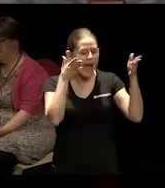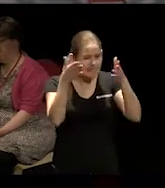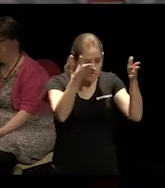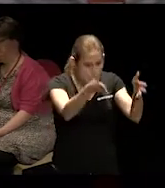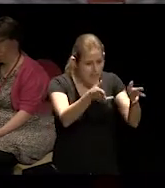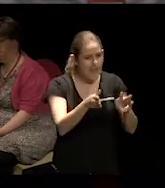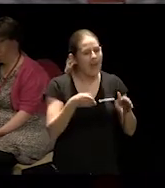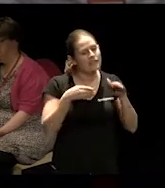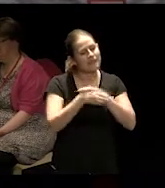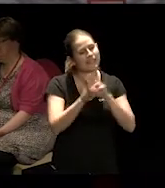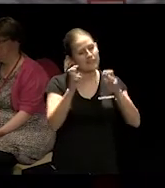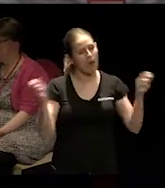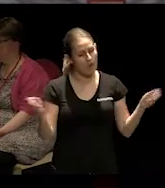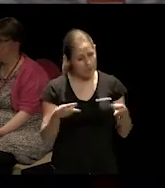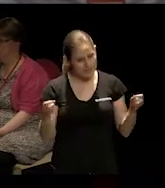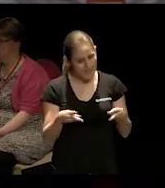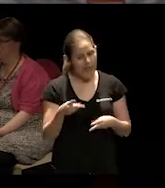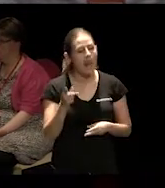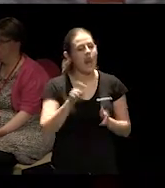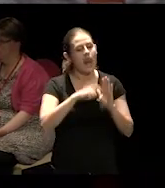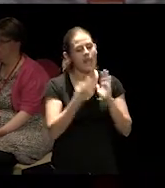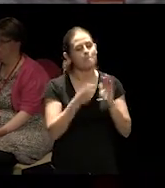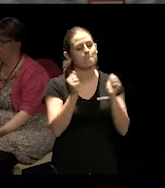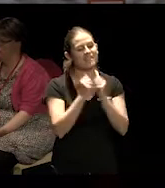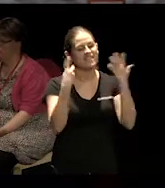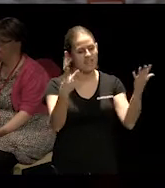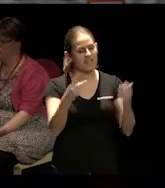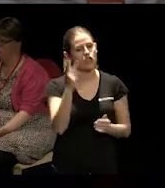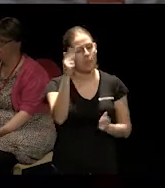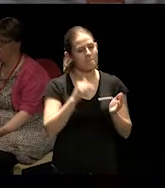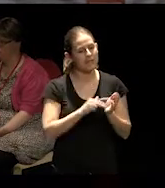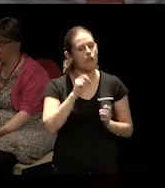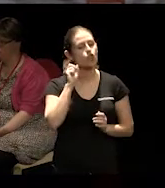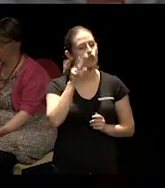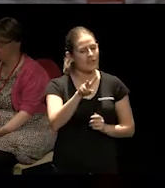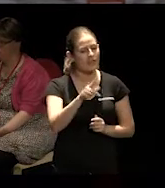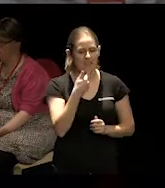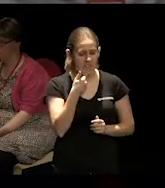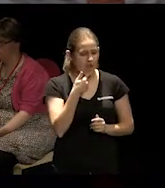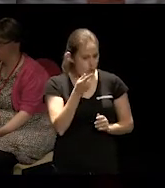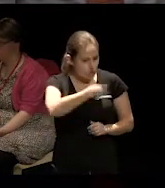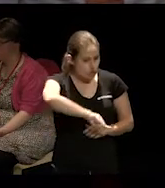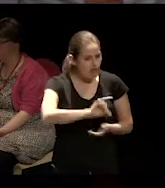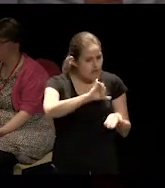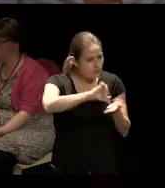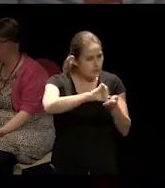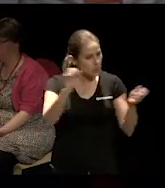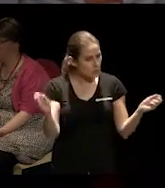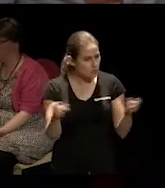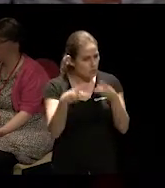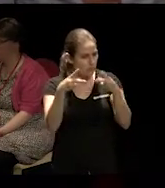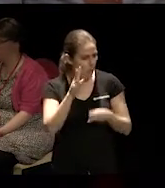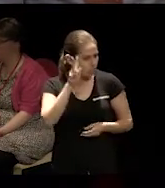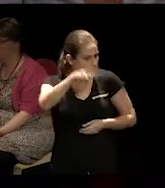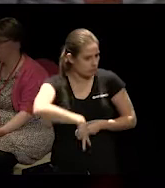accesibilidad audiovisual. La Ley 27 de 2007 nos reconoce como centro de referencia en España nacional en subtitulado y